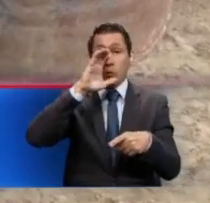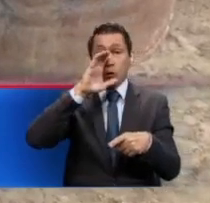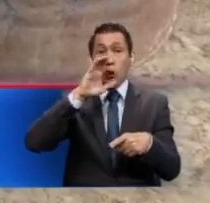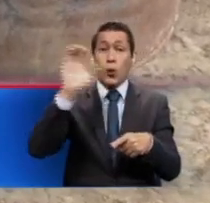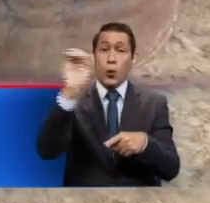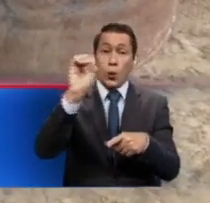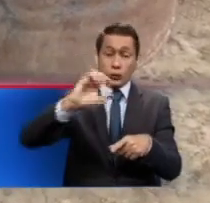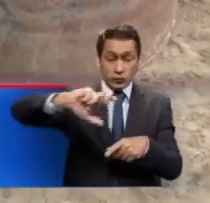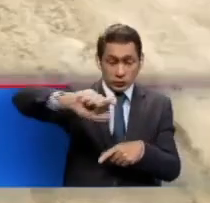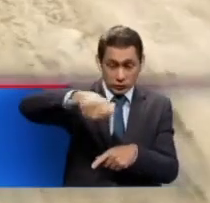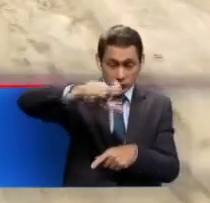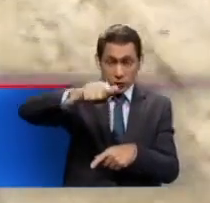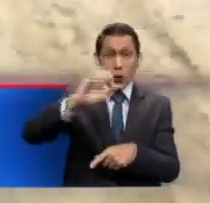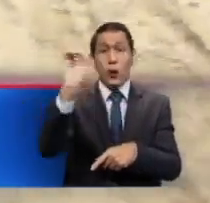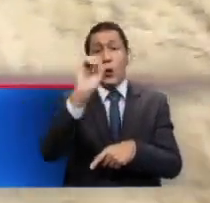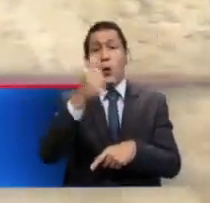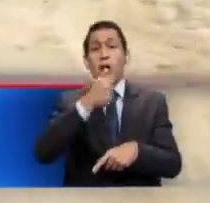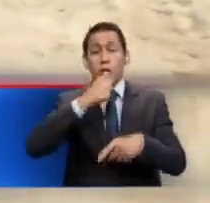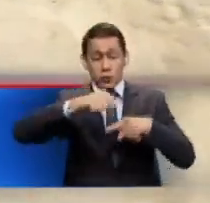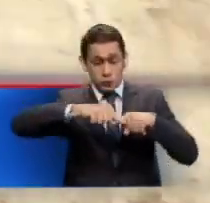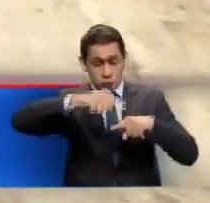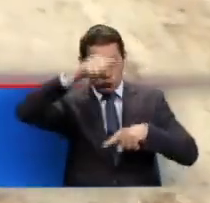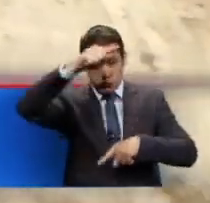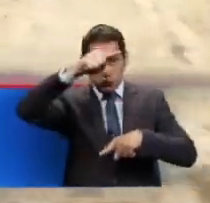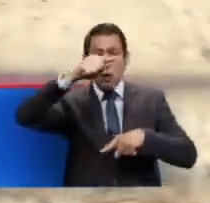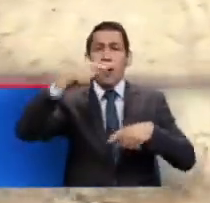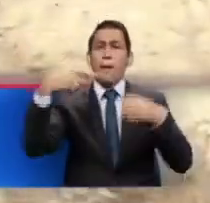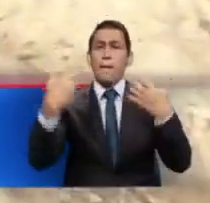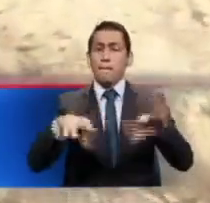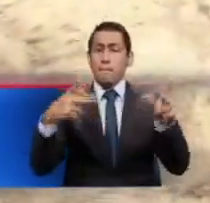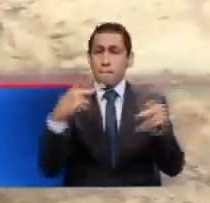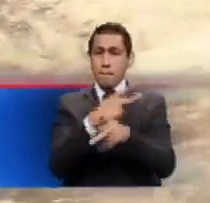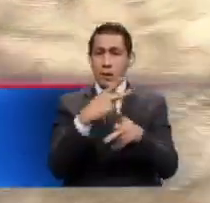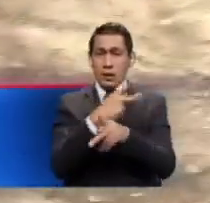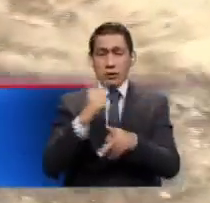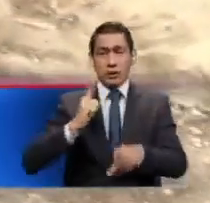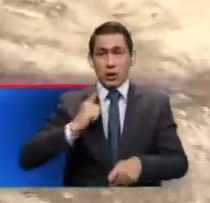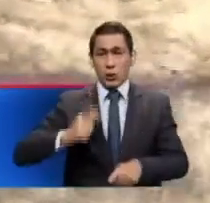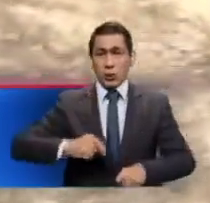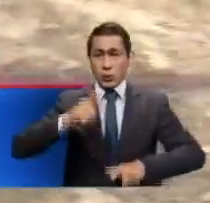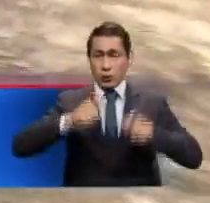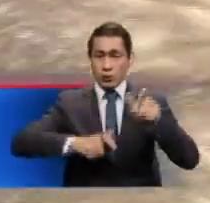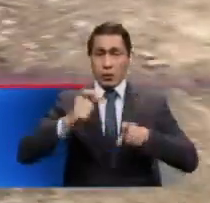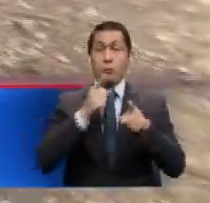grifo como en agua embotellada, es una amenaza seria para la salud. De ahí que se